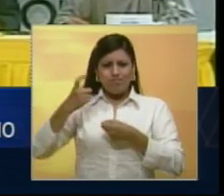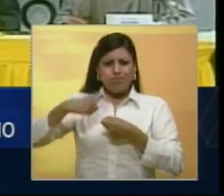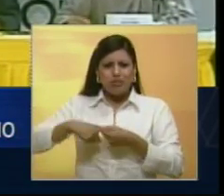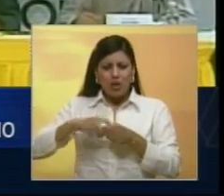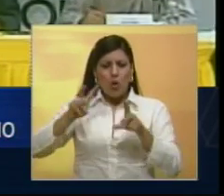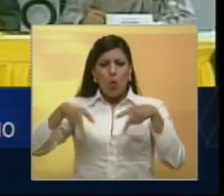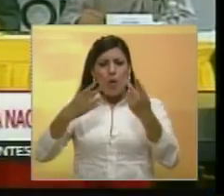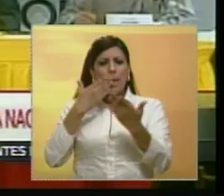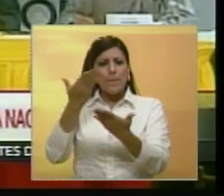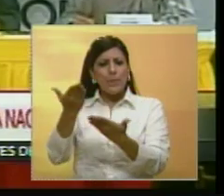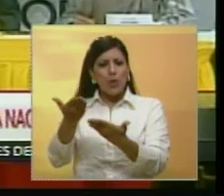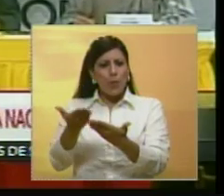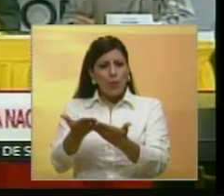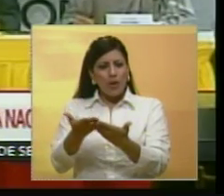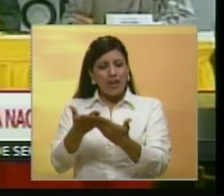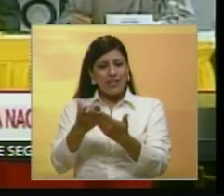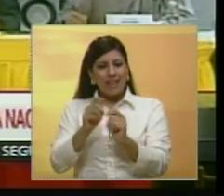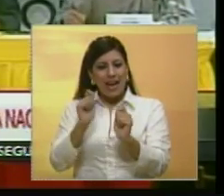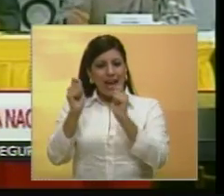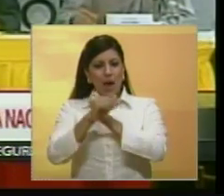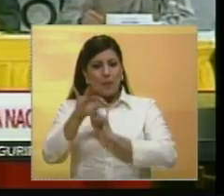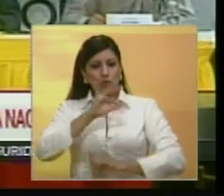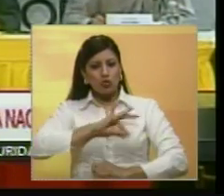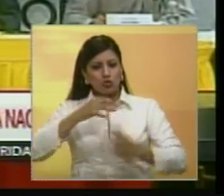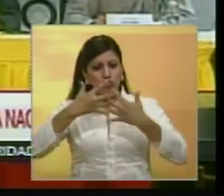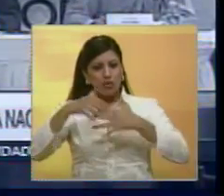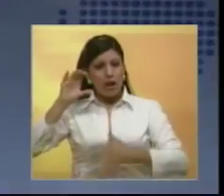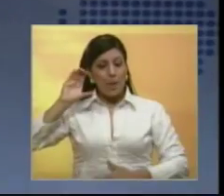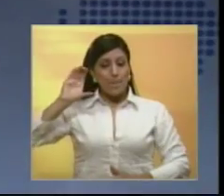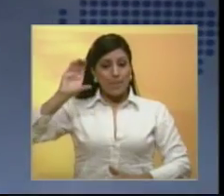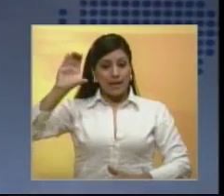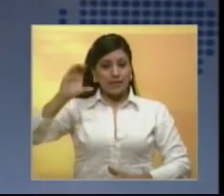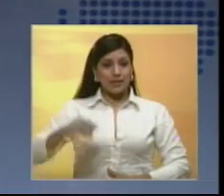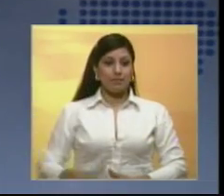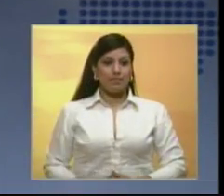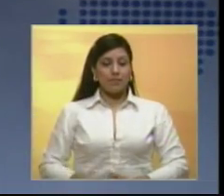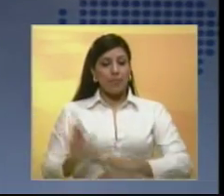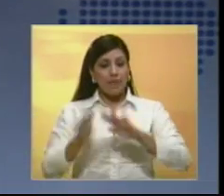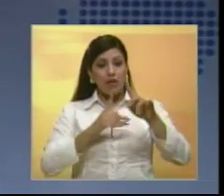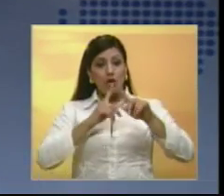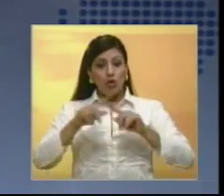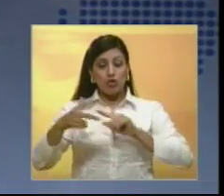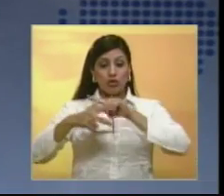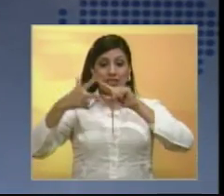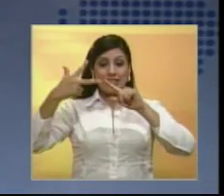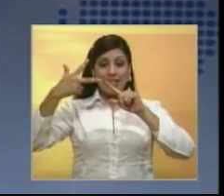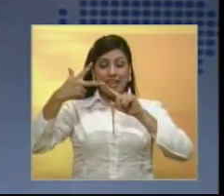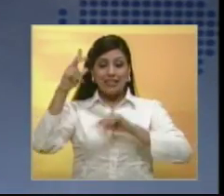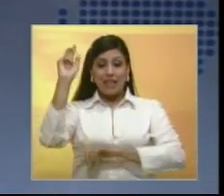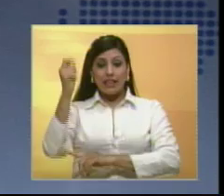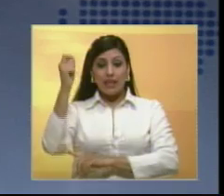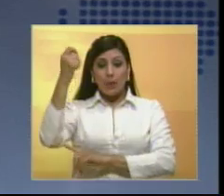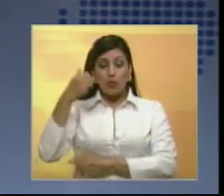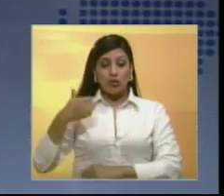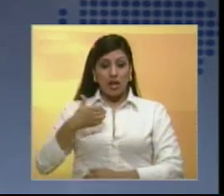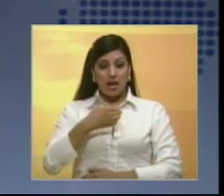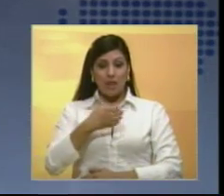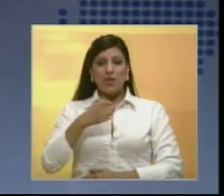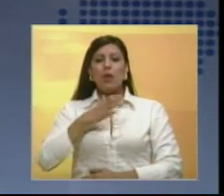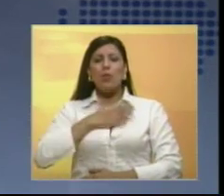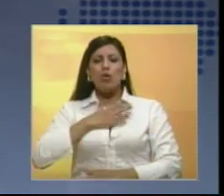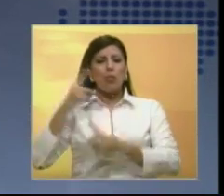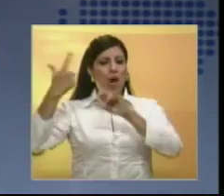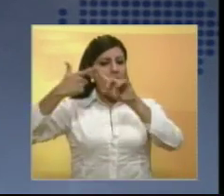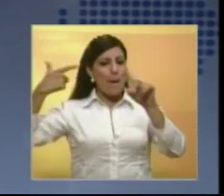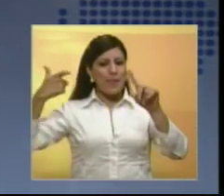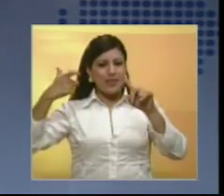este nuevo planteamiento de transformación socioproductiva del país. Los 3 diputados de la MUT electos por el Estado Amazonas, que